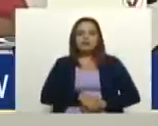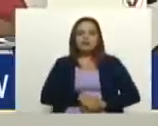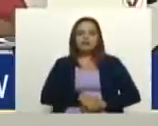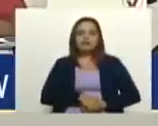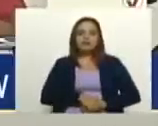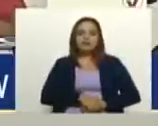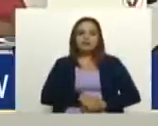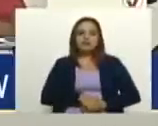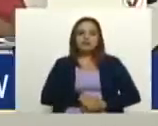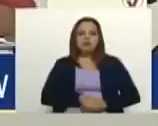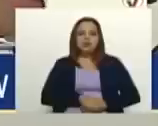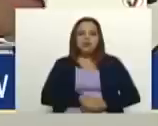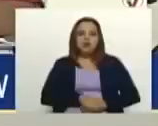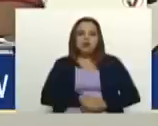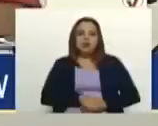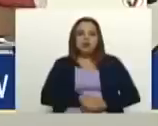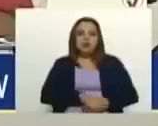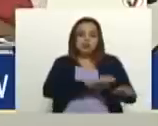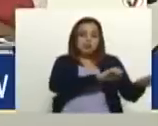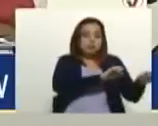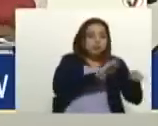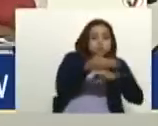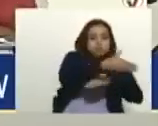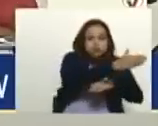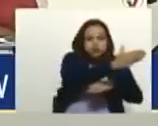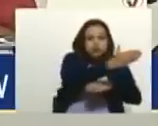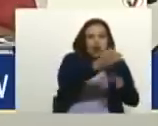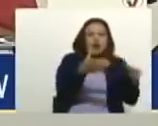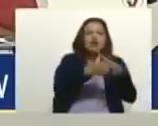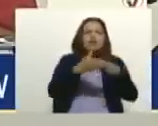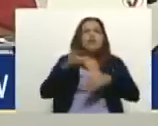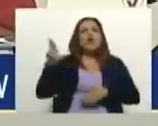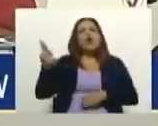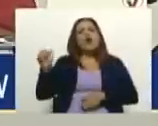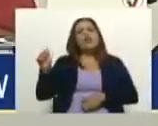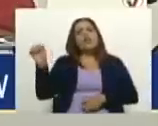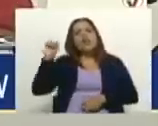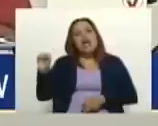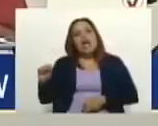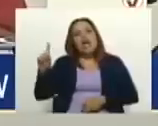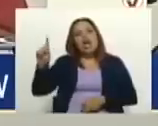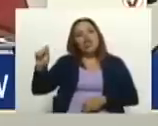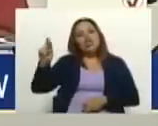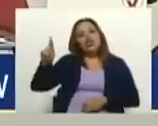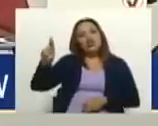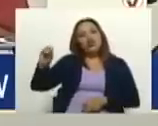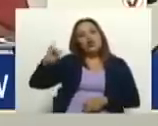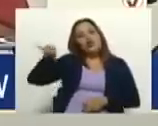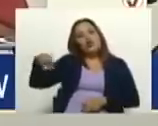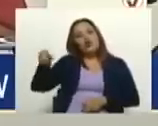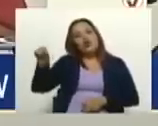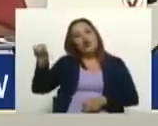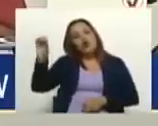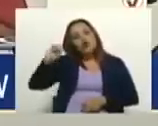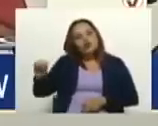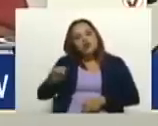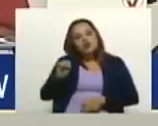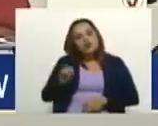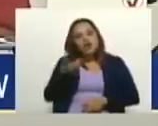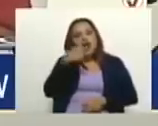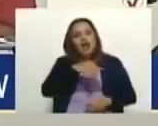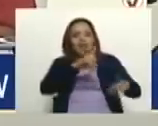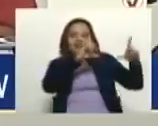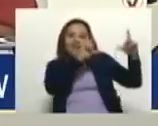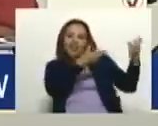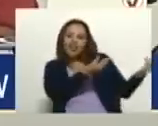los pasan por las trochas. Recordemos a los rastrojos, a los líderes de la banda paramilitar Los Rastrojos, con fotografías